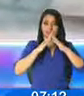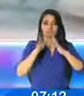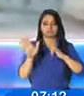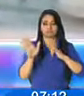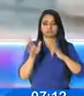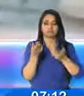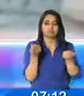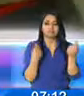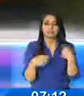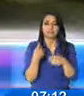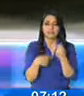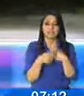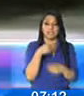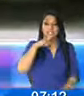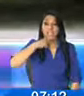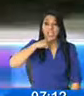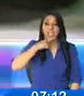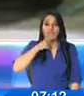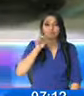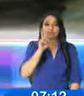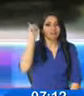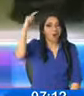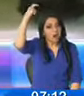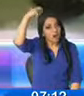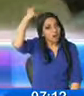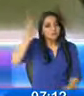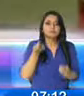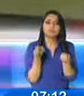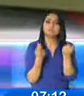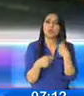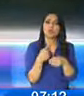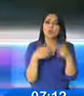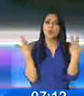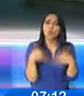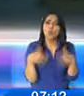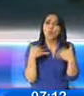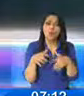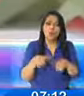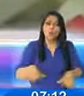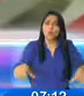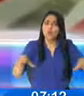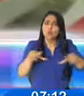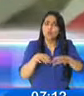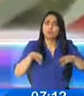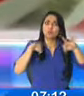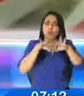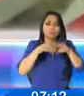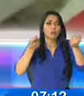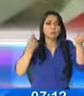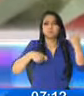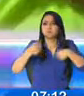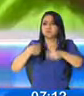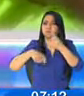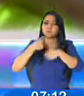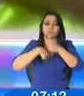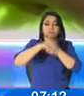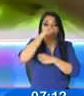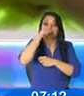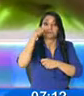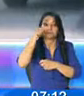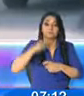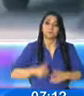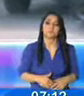cartel se vendía hielo habría sido realmente un importante punto de acopio y distribución del microtráfico de